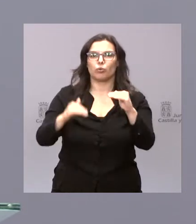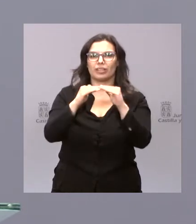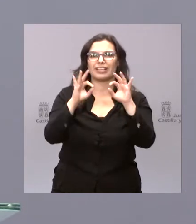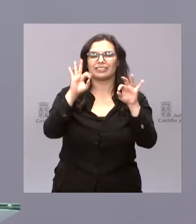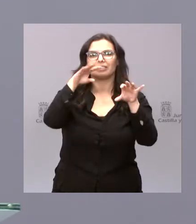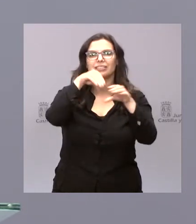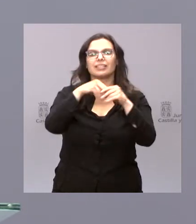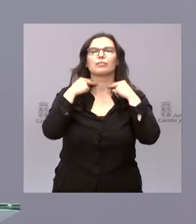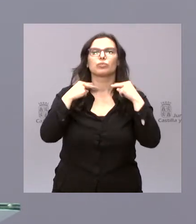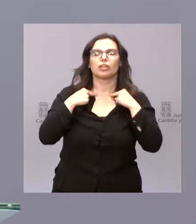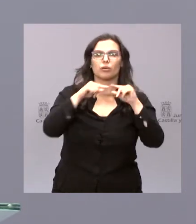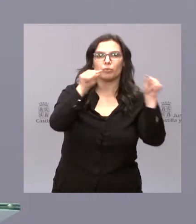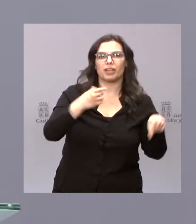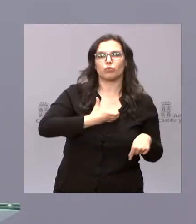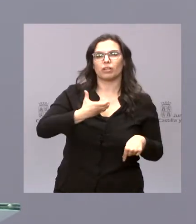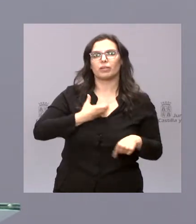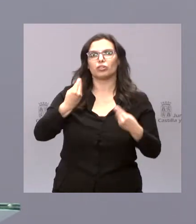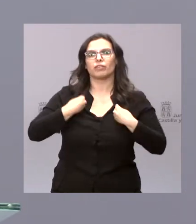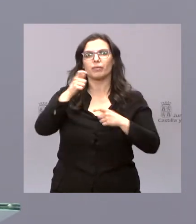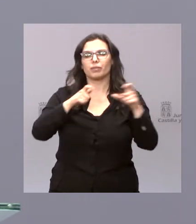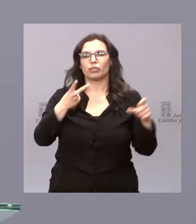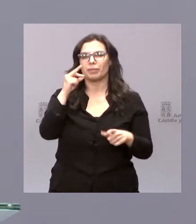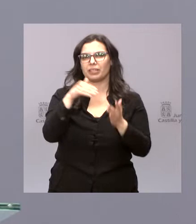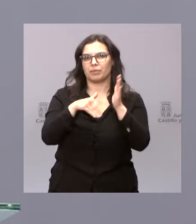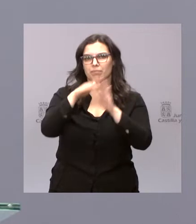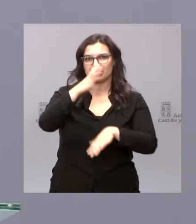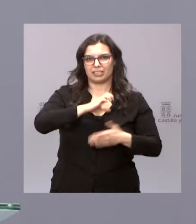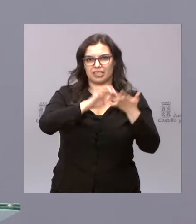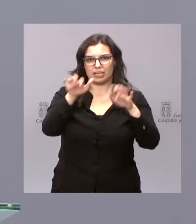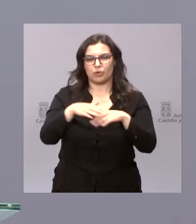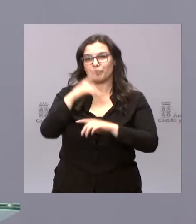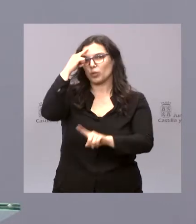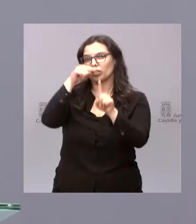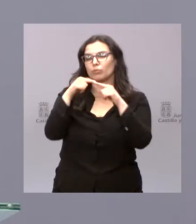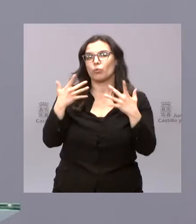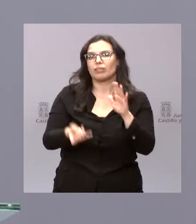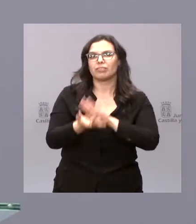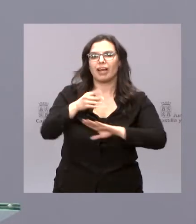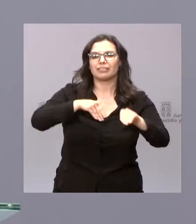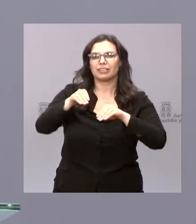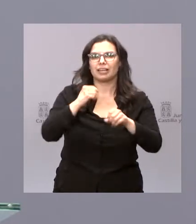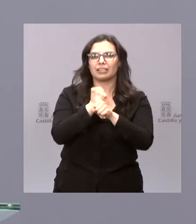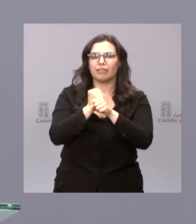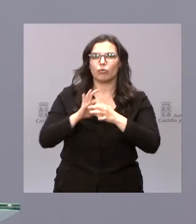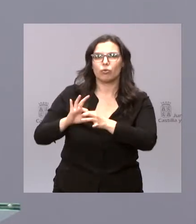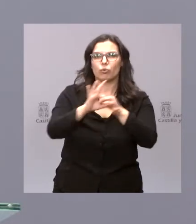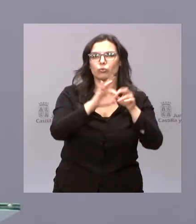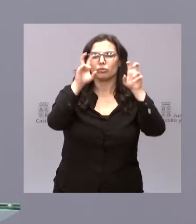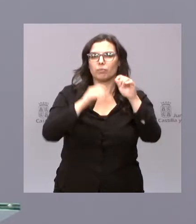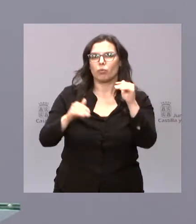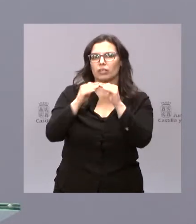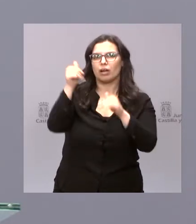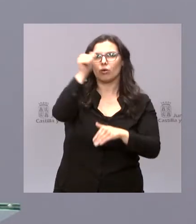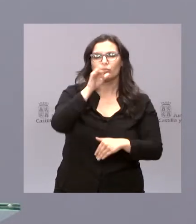Diputaciones Provinciales y Ayuntamientos de más de 20.000 habitantes de Castilla y León. La finalidad es generar estrategias de trabajo conjunto en materia de igualdad de oportunidades